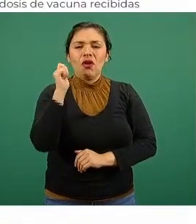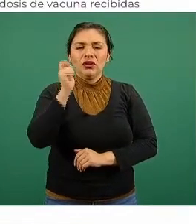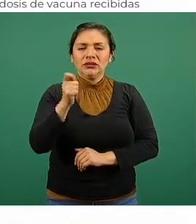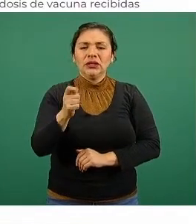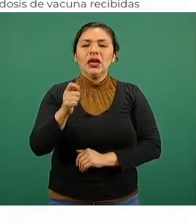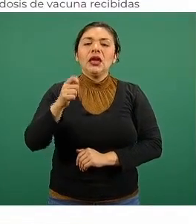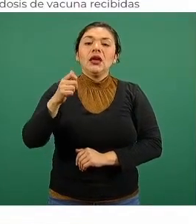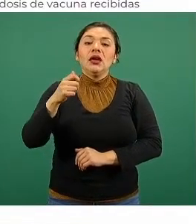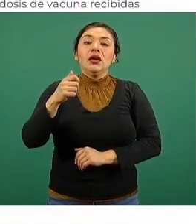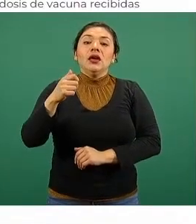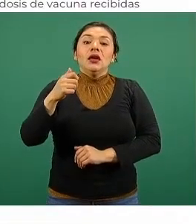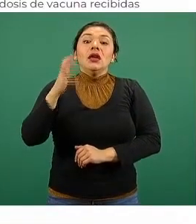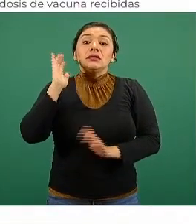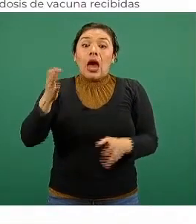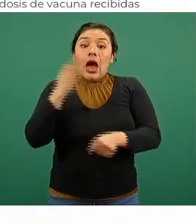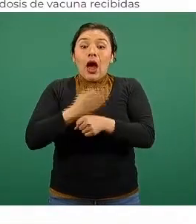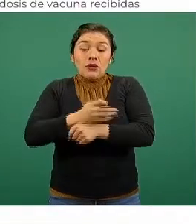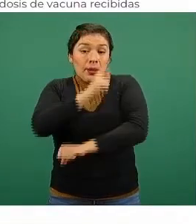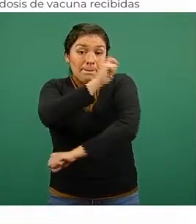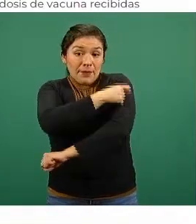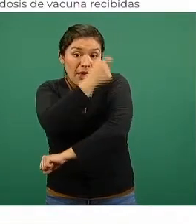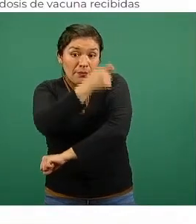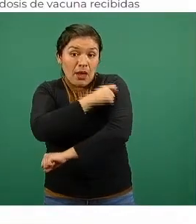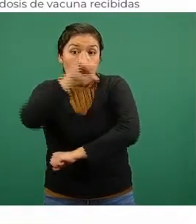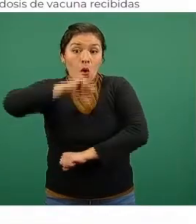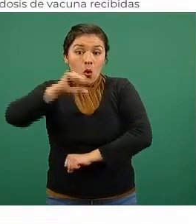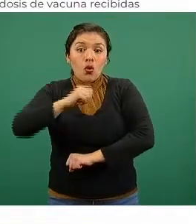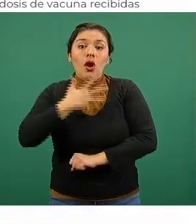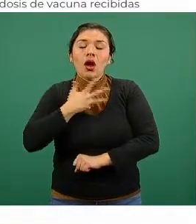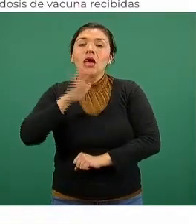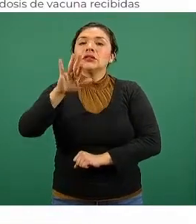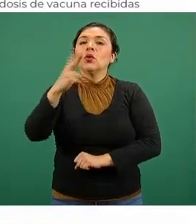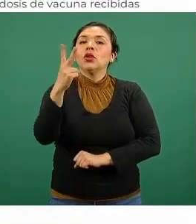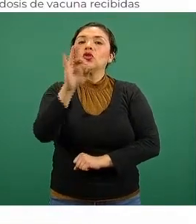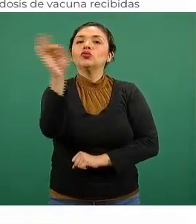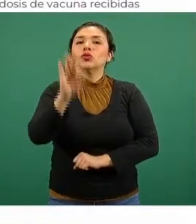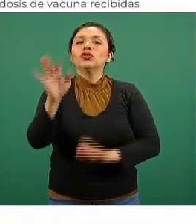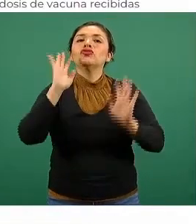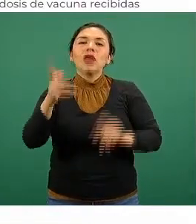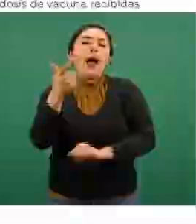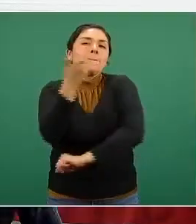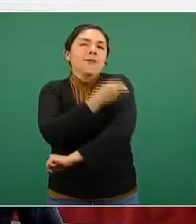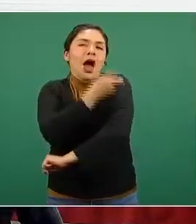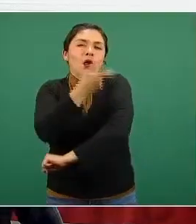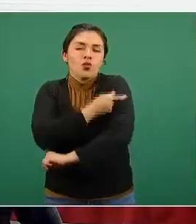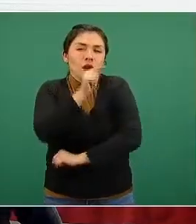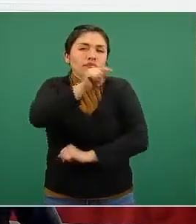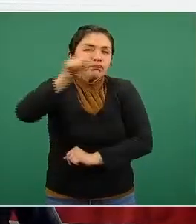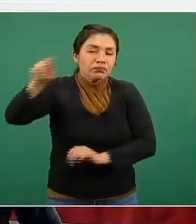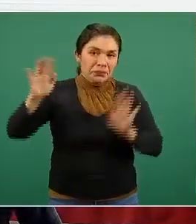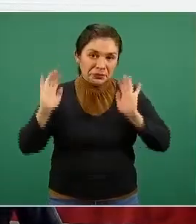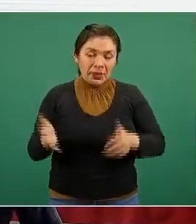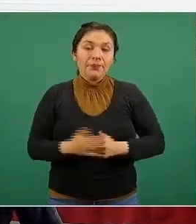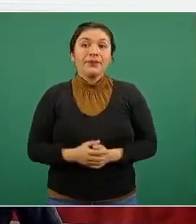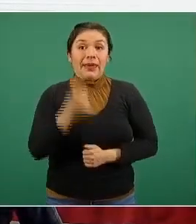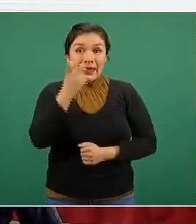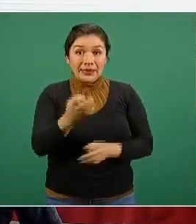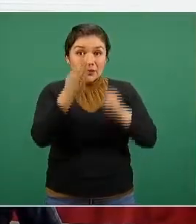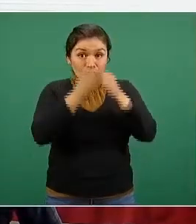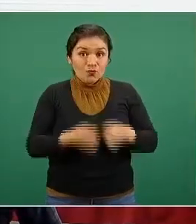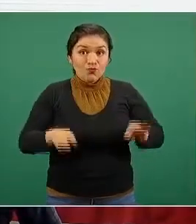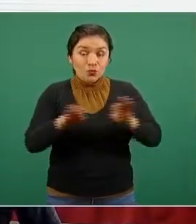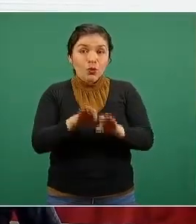53,625, de las cuales ya se han aplicado al corte de las 4 de hoy más del 52%, ¿no? Entonces, importante